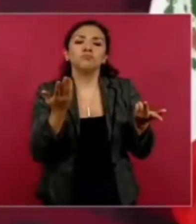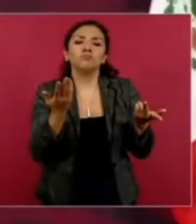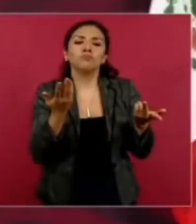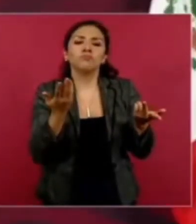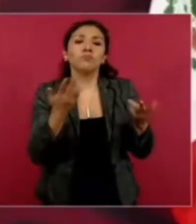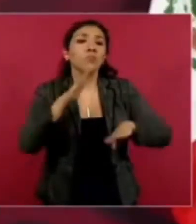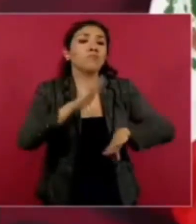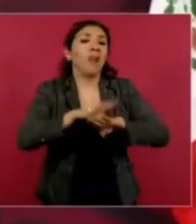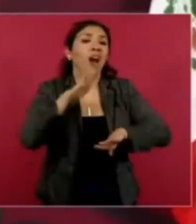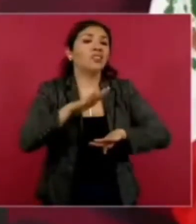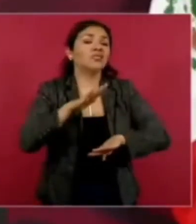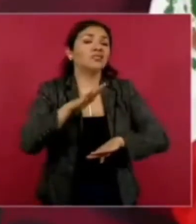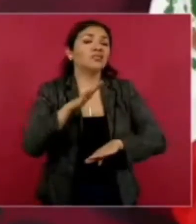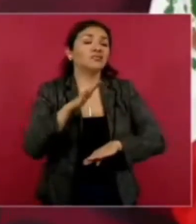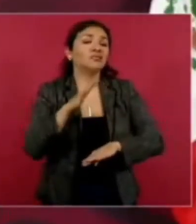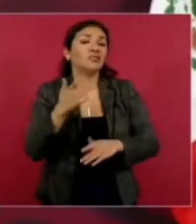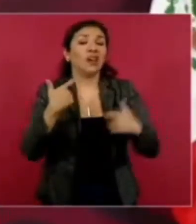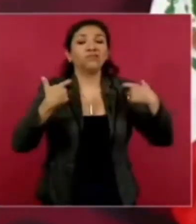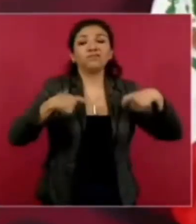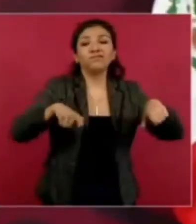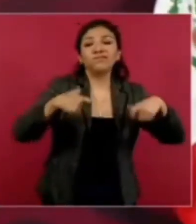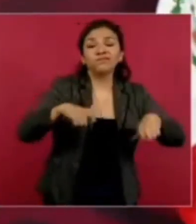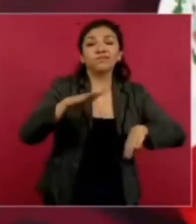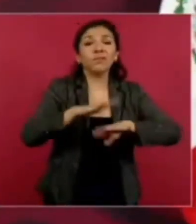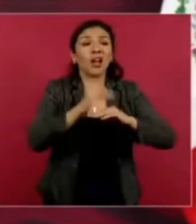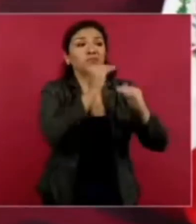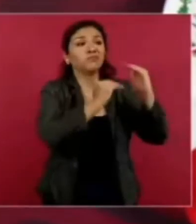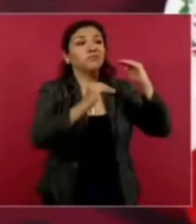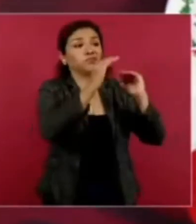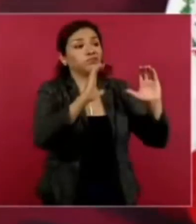con más influencia, con más dinero.